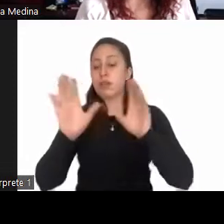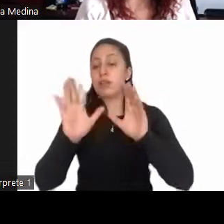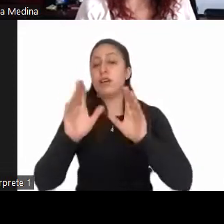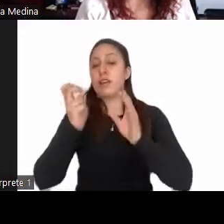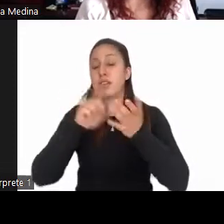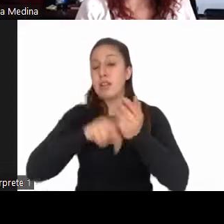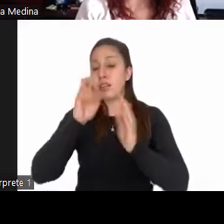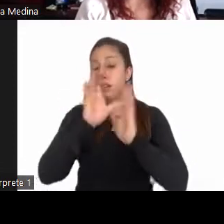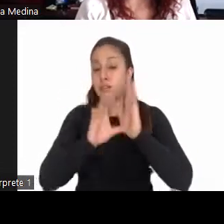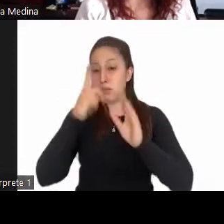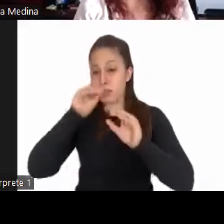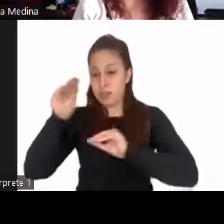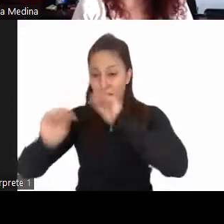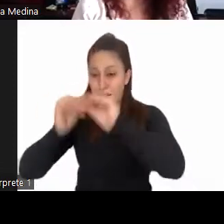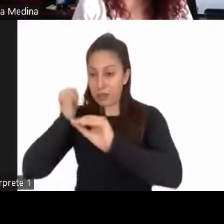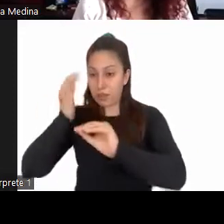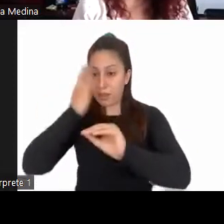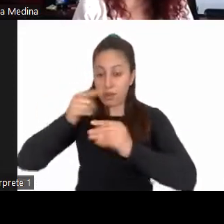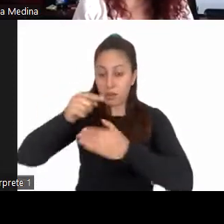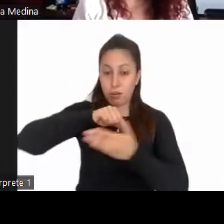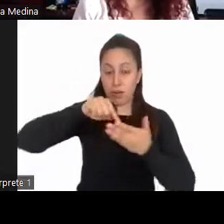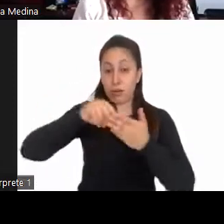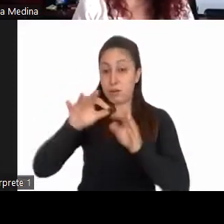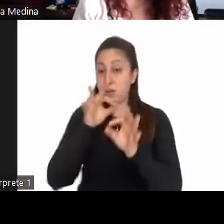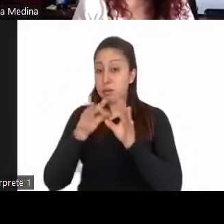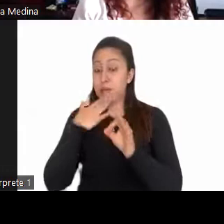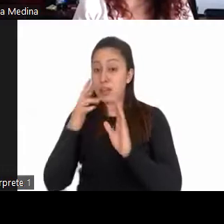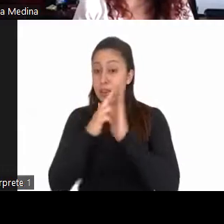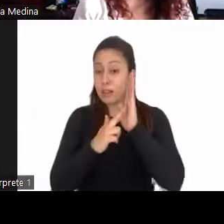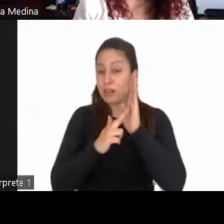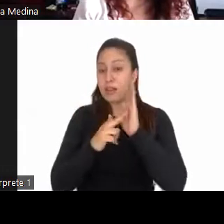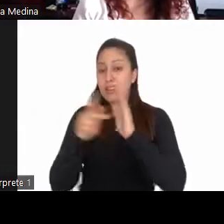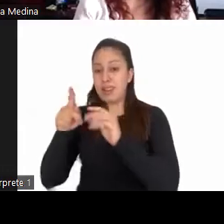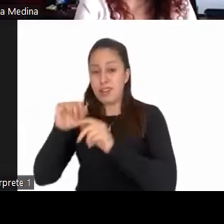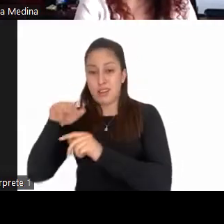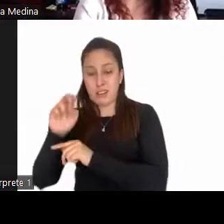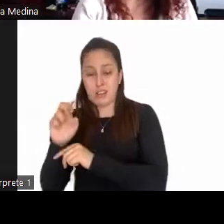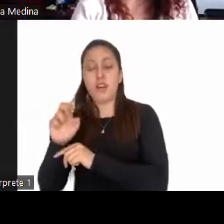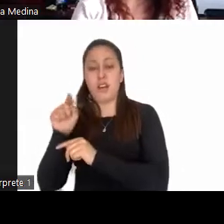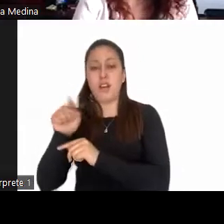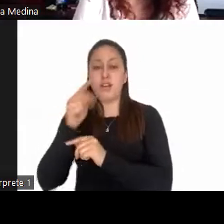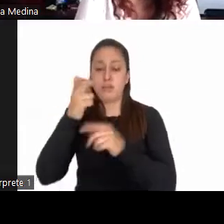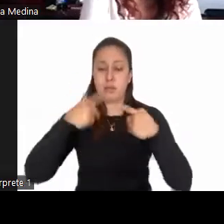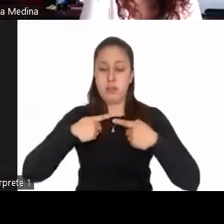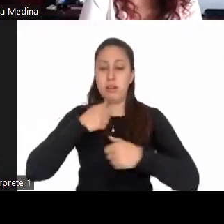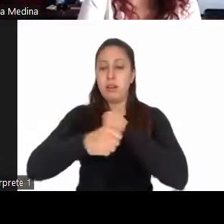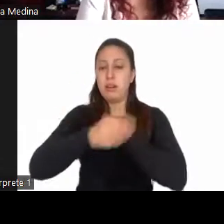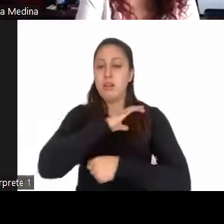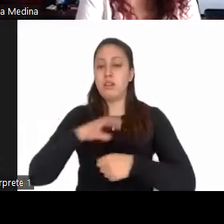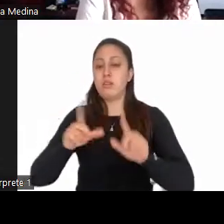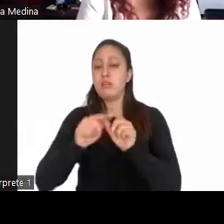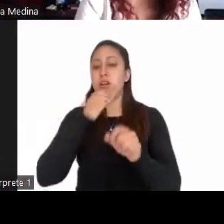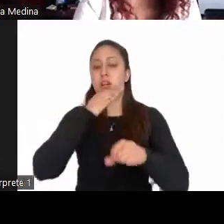de propaganda en el mobiliario urbano que cumpla con la normativa electoral, las personas candidatas solo darán aviso a la